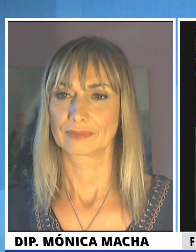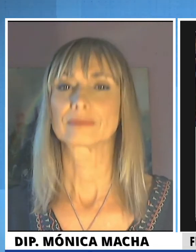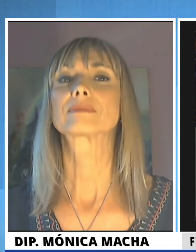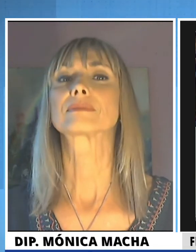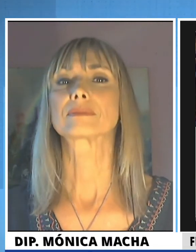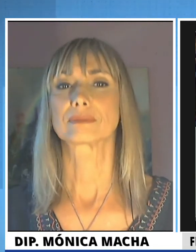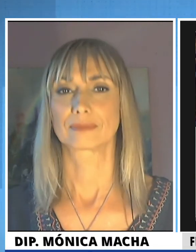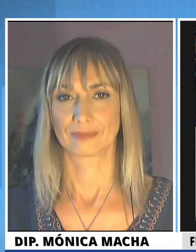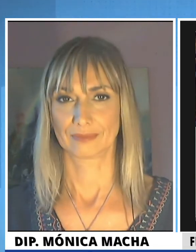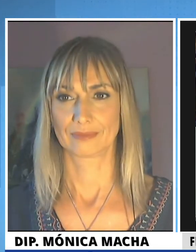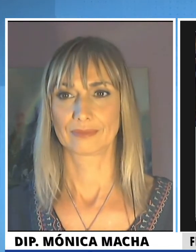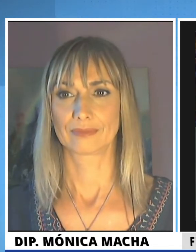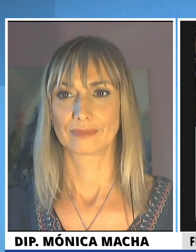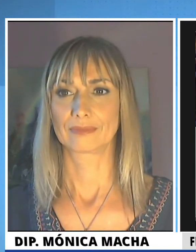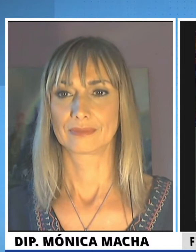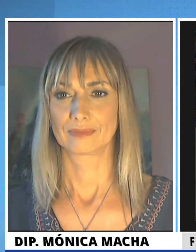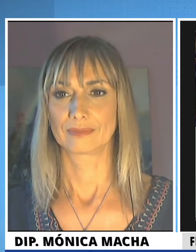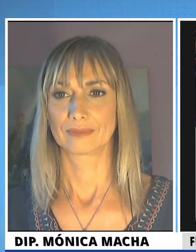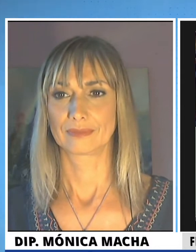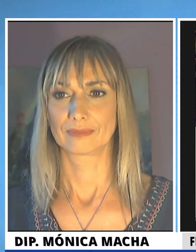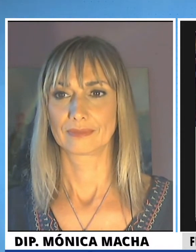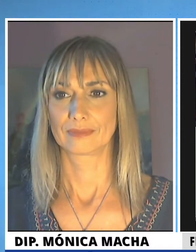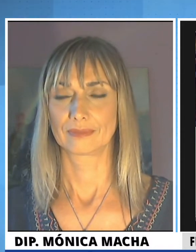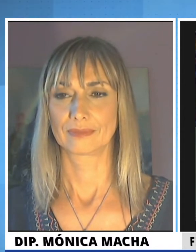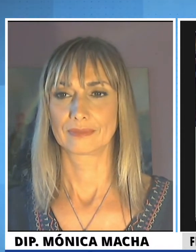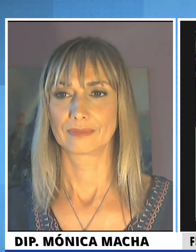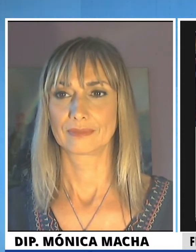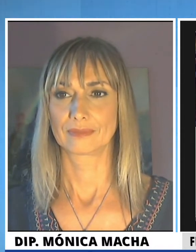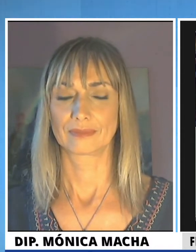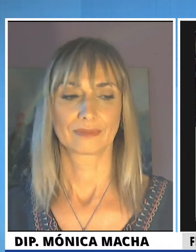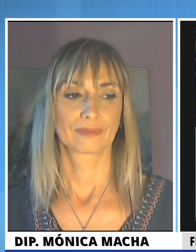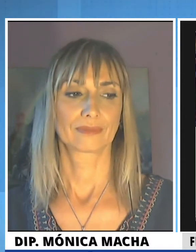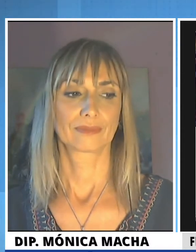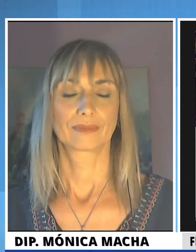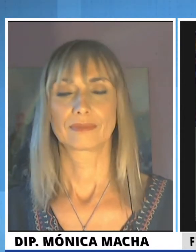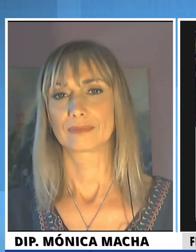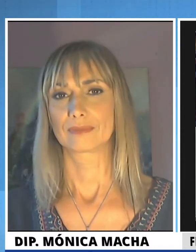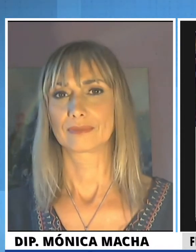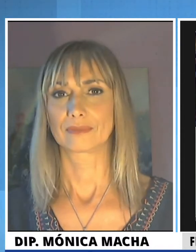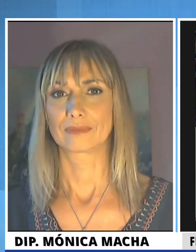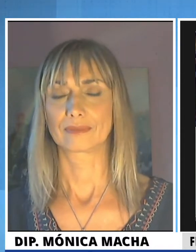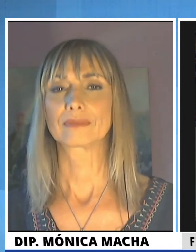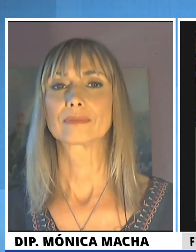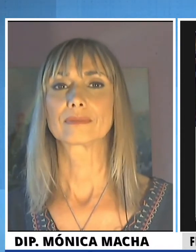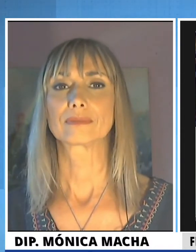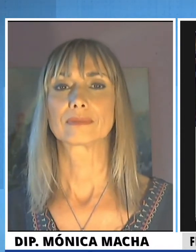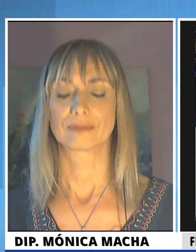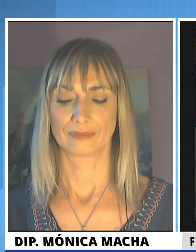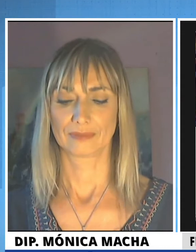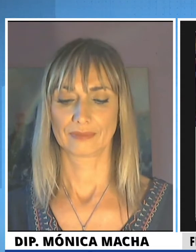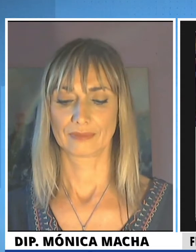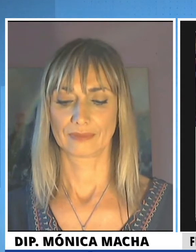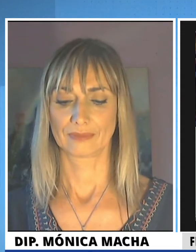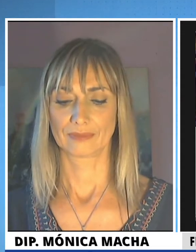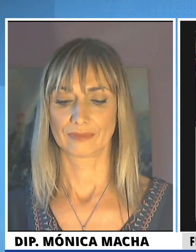violencia, se genera sí esa cuestión como de no sé, no es la palabra complicidad, pero de cierta,